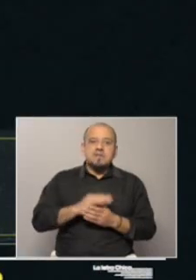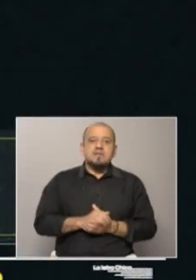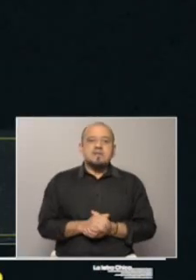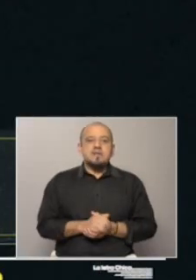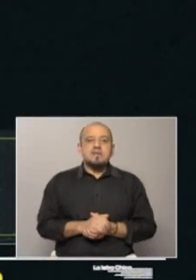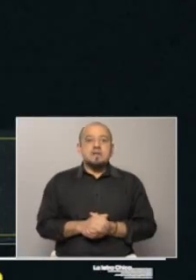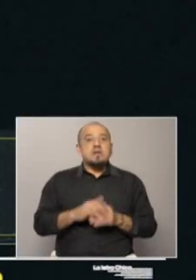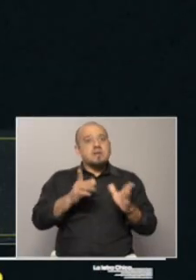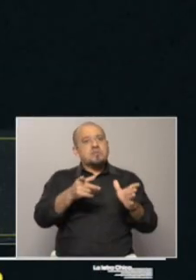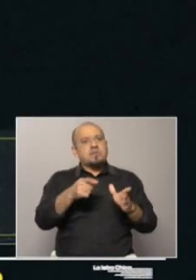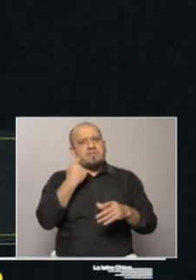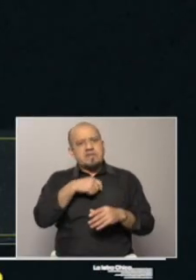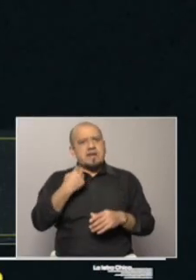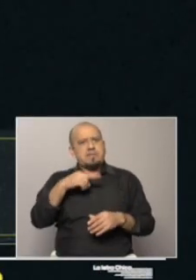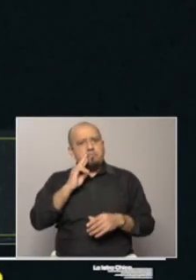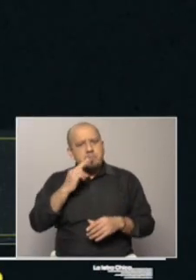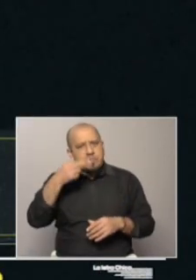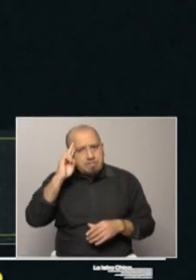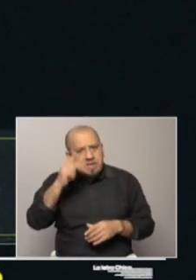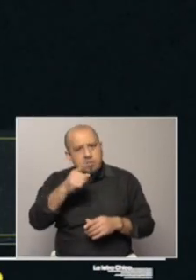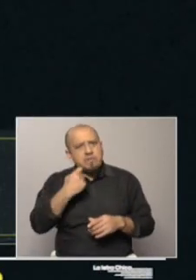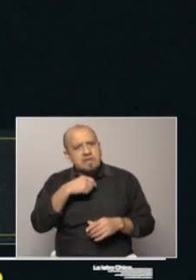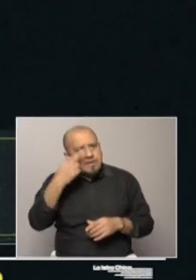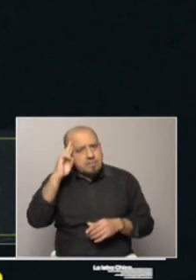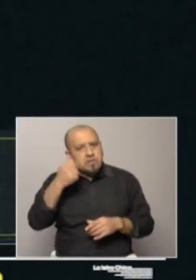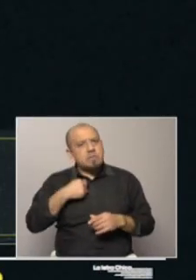Tienes paciencia. ¡No! Si me falta el respeto, escúcheme una cosa.